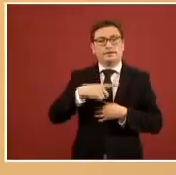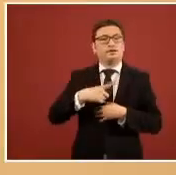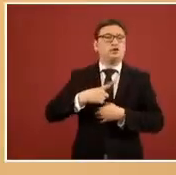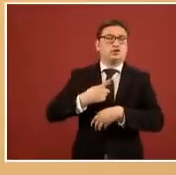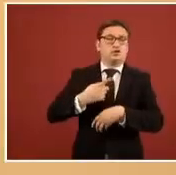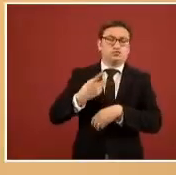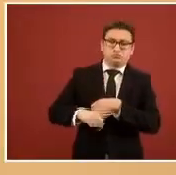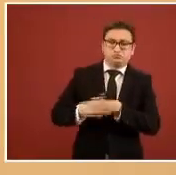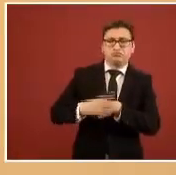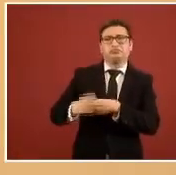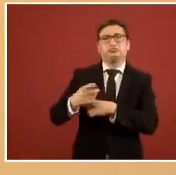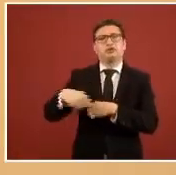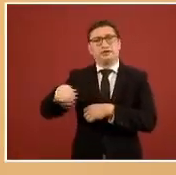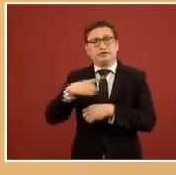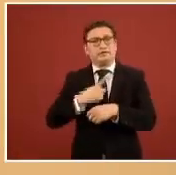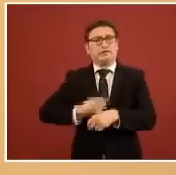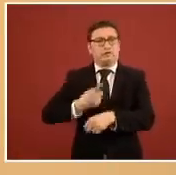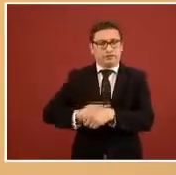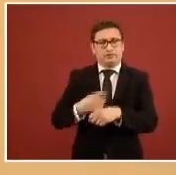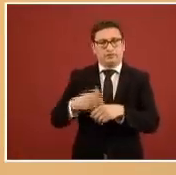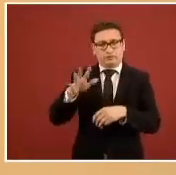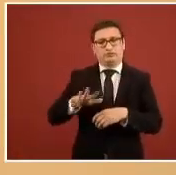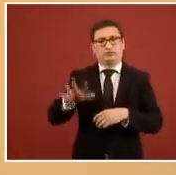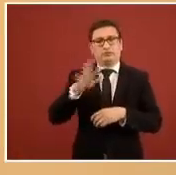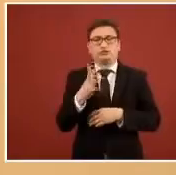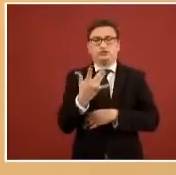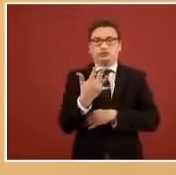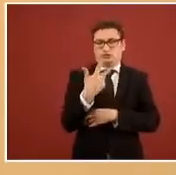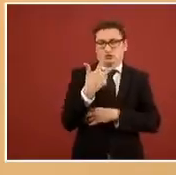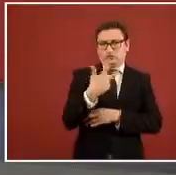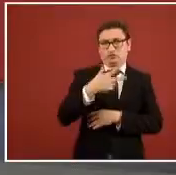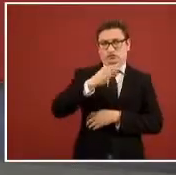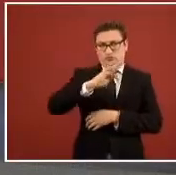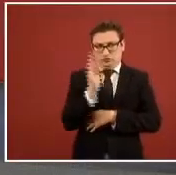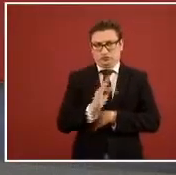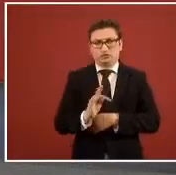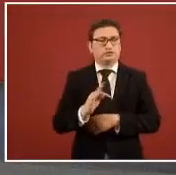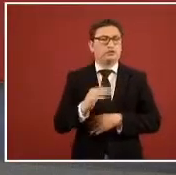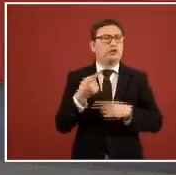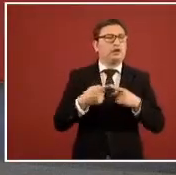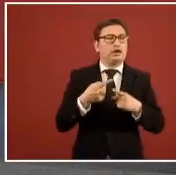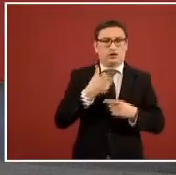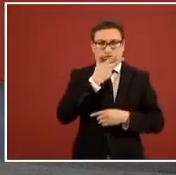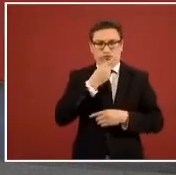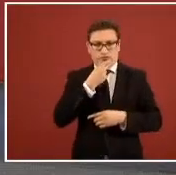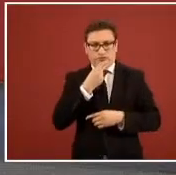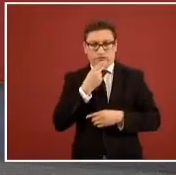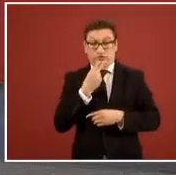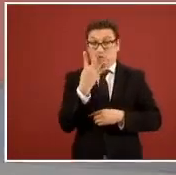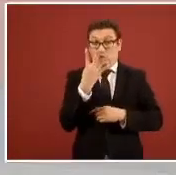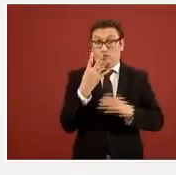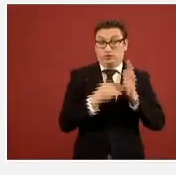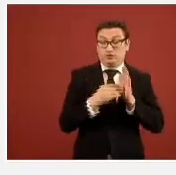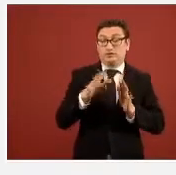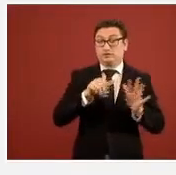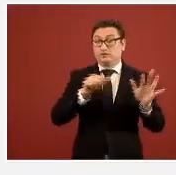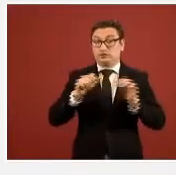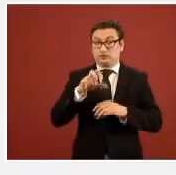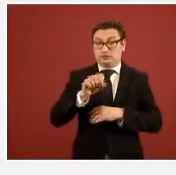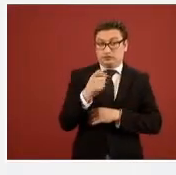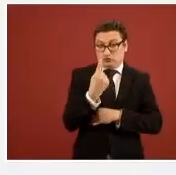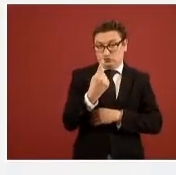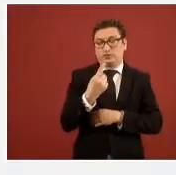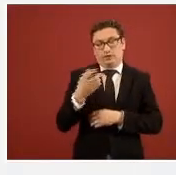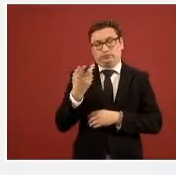momento por la enfermedad. 58% han sido hombres de los 4.661, y